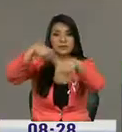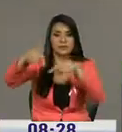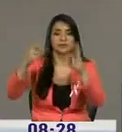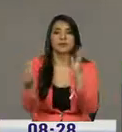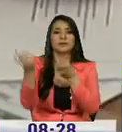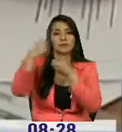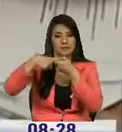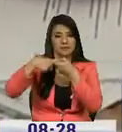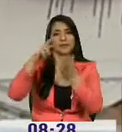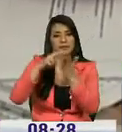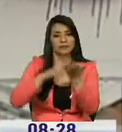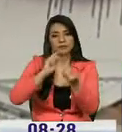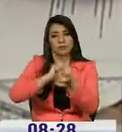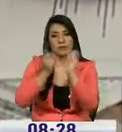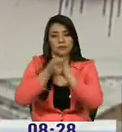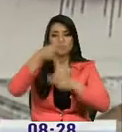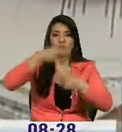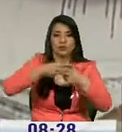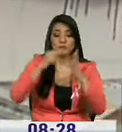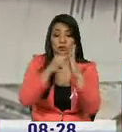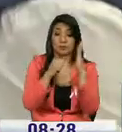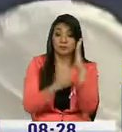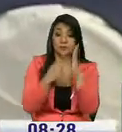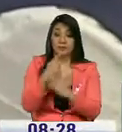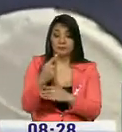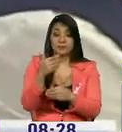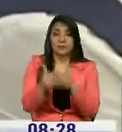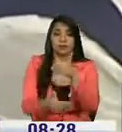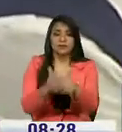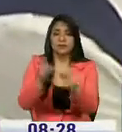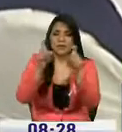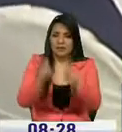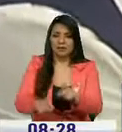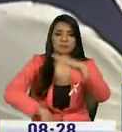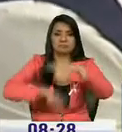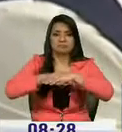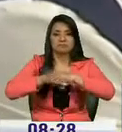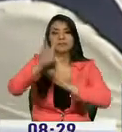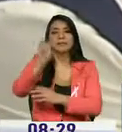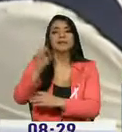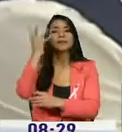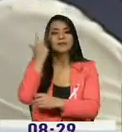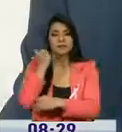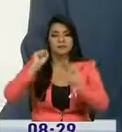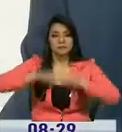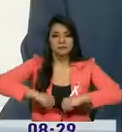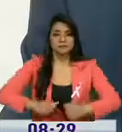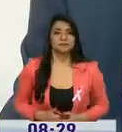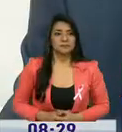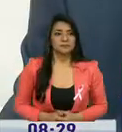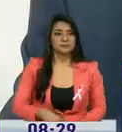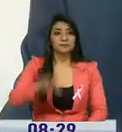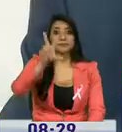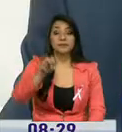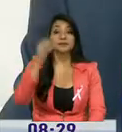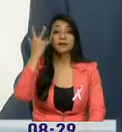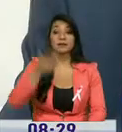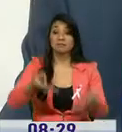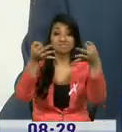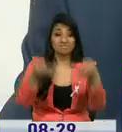registrar el cambio. De acuerdo a la normativa vigente, el proceso se debe realizar en un máximo de 30 días. Si estos 30 días no se